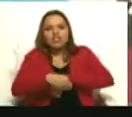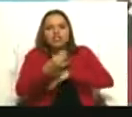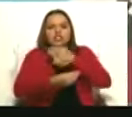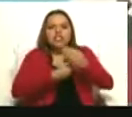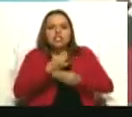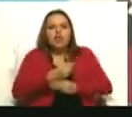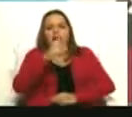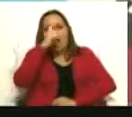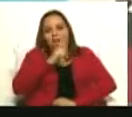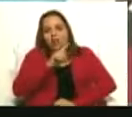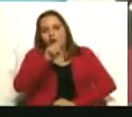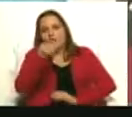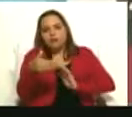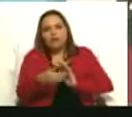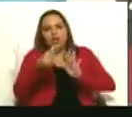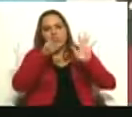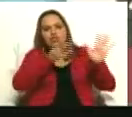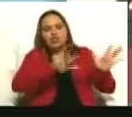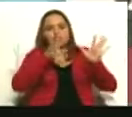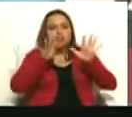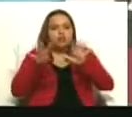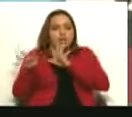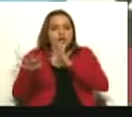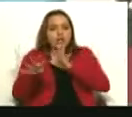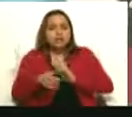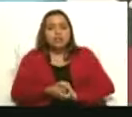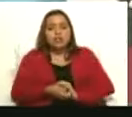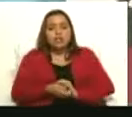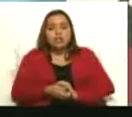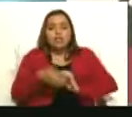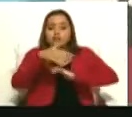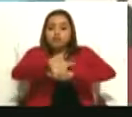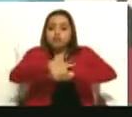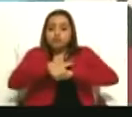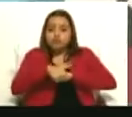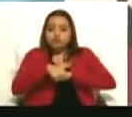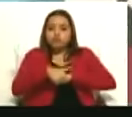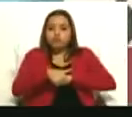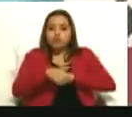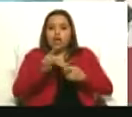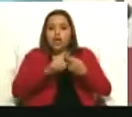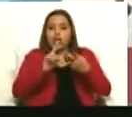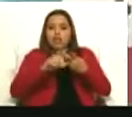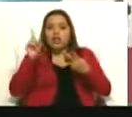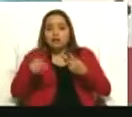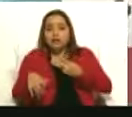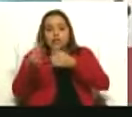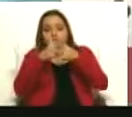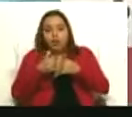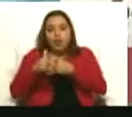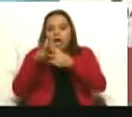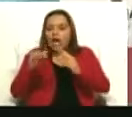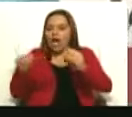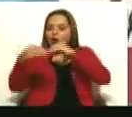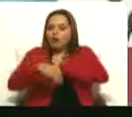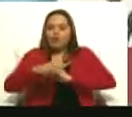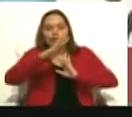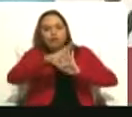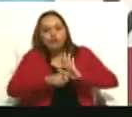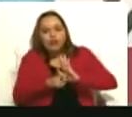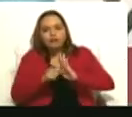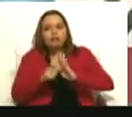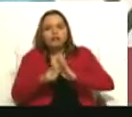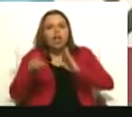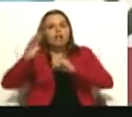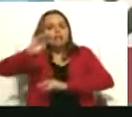de 1899, donde el Reino Unido y Gran Bretaña con los Estados Unidos se pusieron de acuerdo para quitarle el territorio a